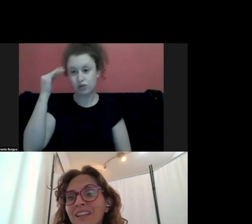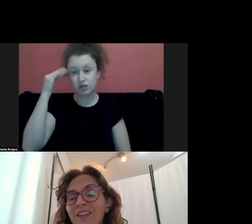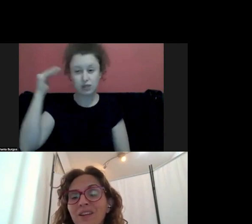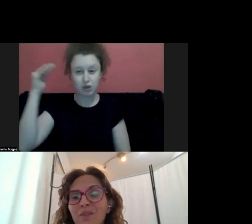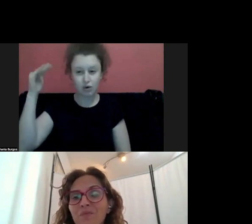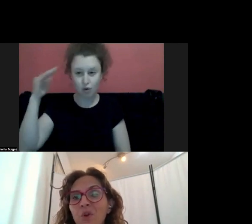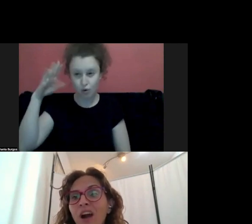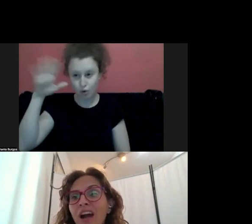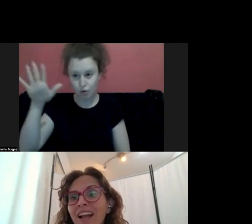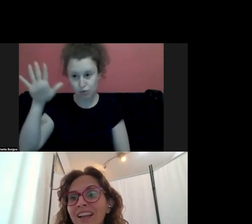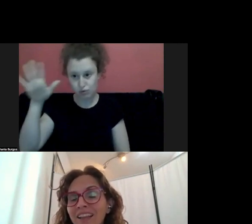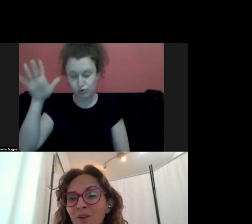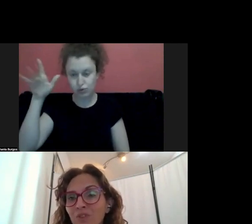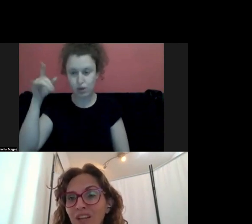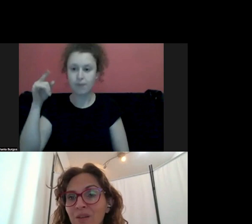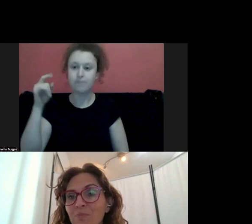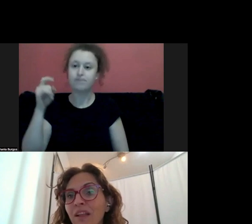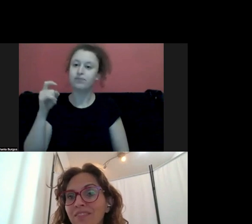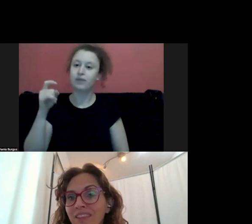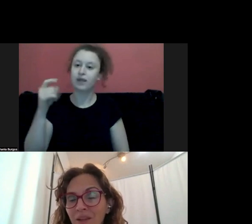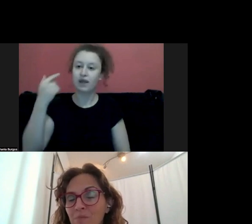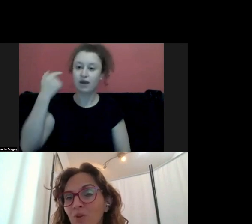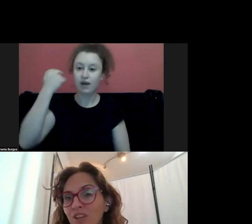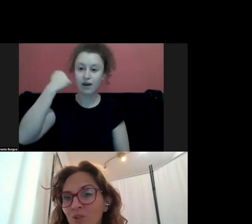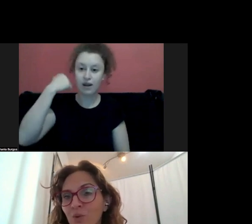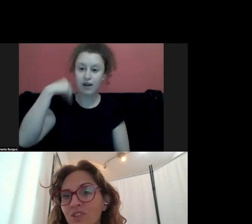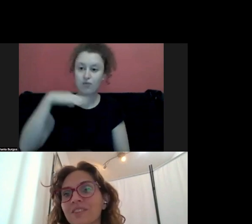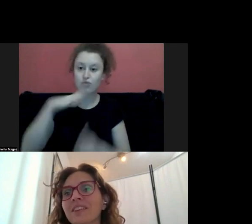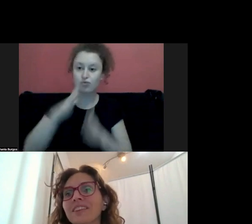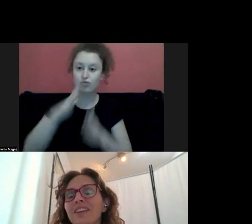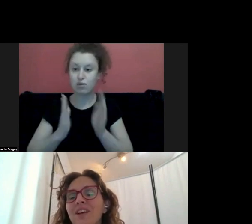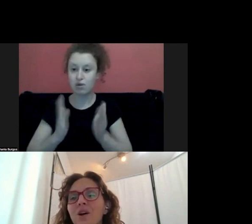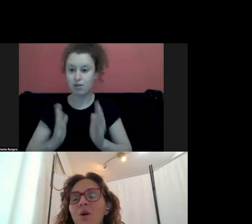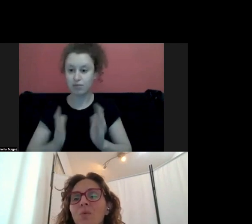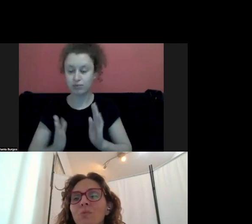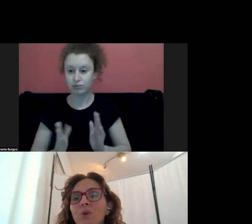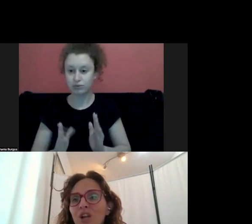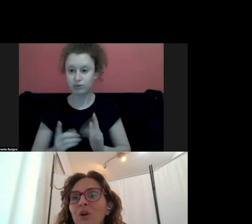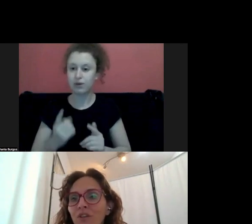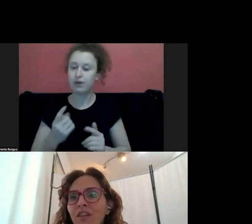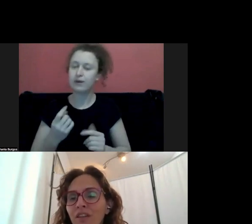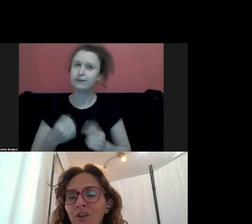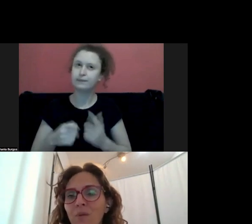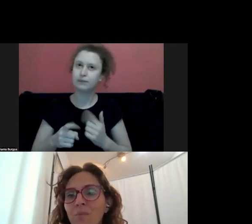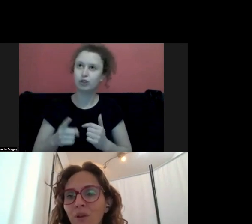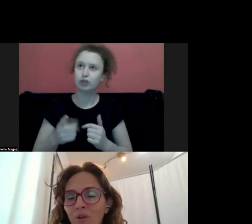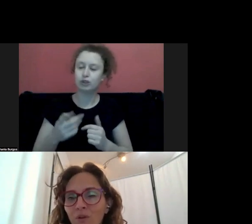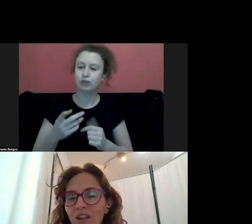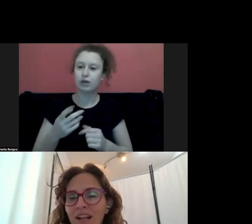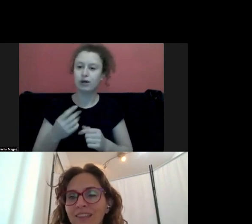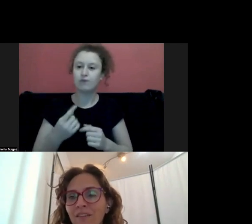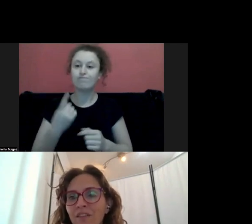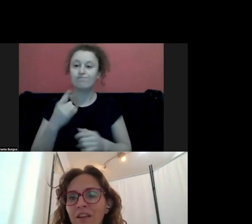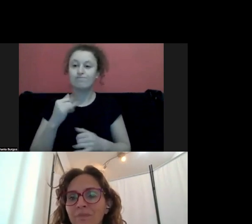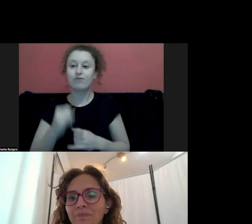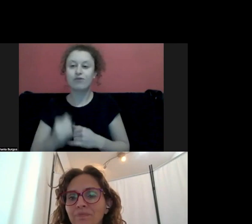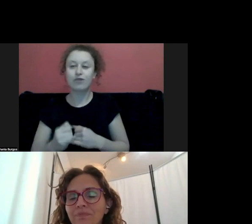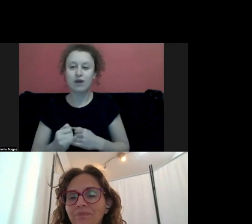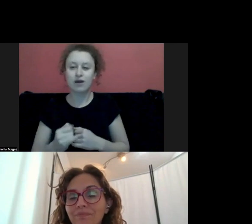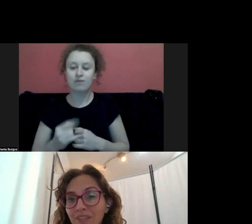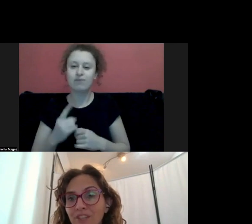importante y ojalá alguien algún día se plantee por qué esto es así, porque coincide con el periodo de